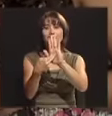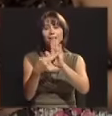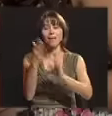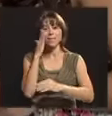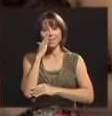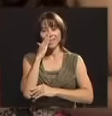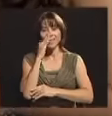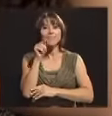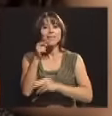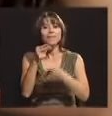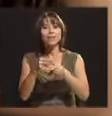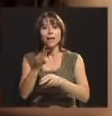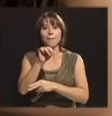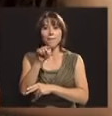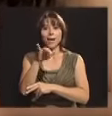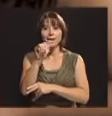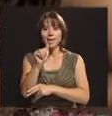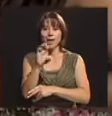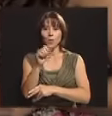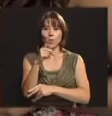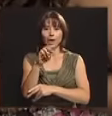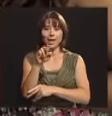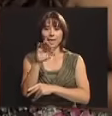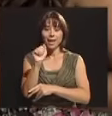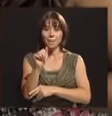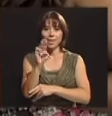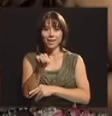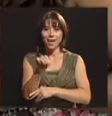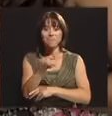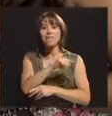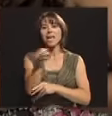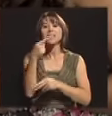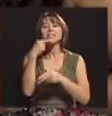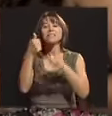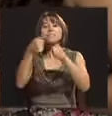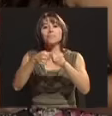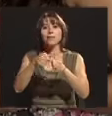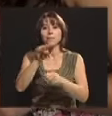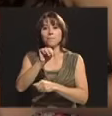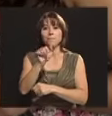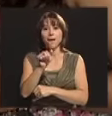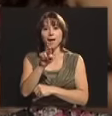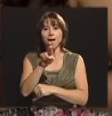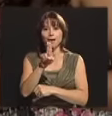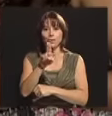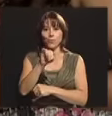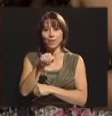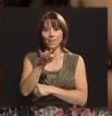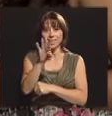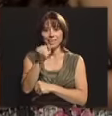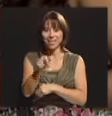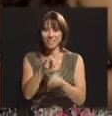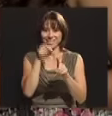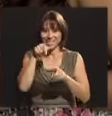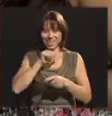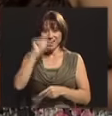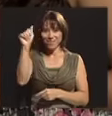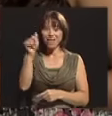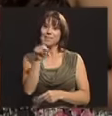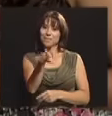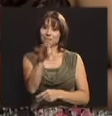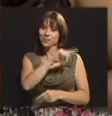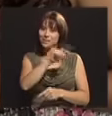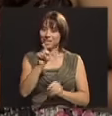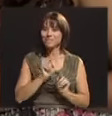maternidad ella es María Eugenia Madrigal a quien aquí la mayoría conoce como marujita y desde este cantón Alajuelense les